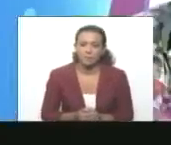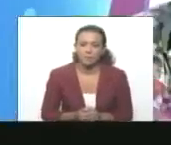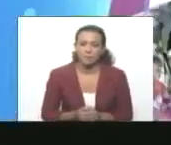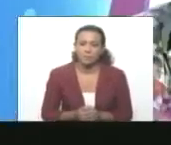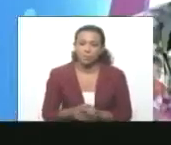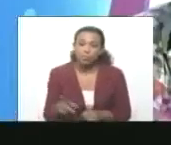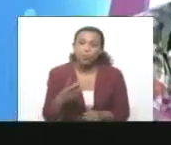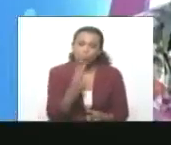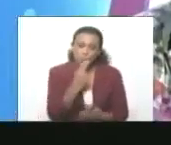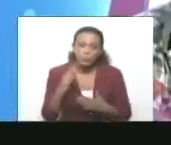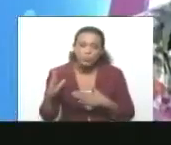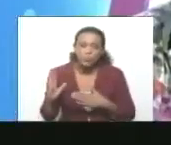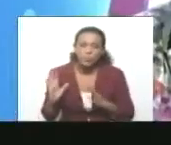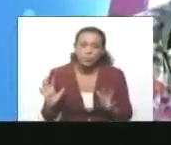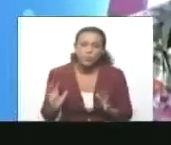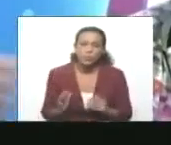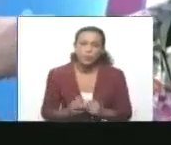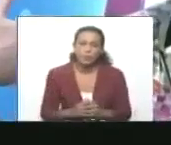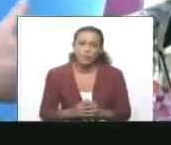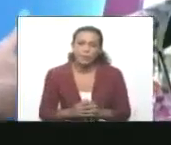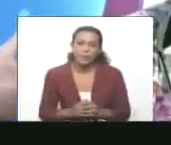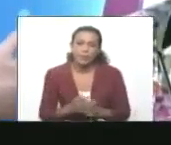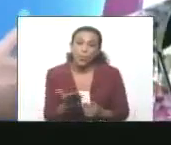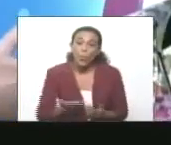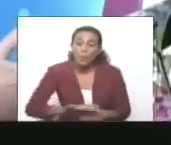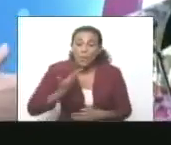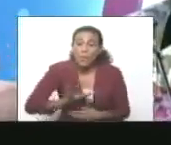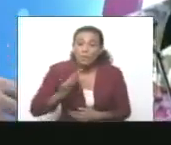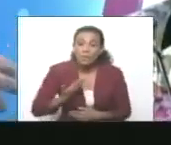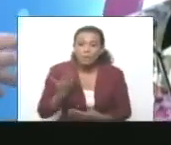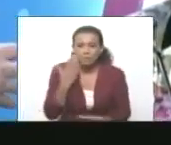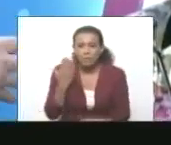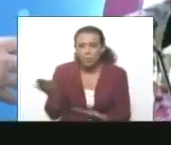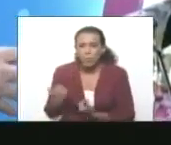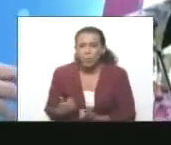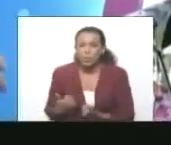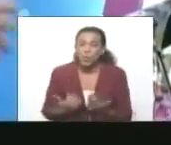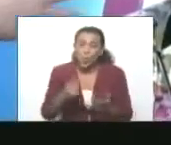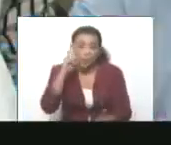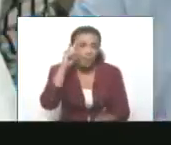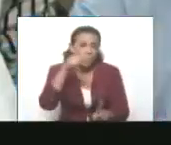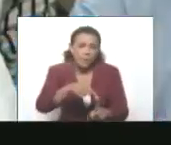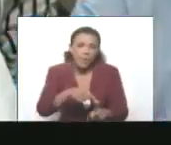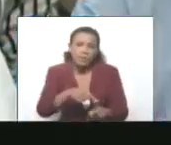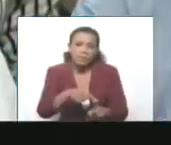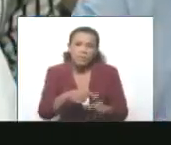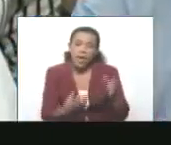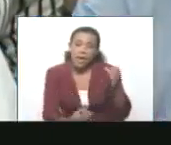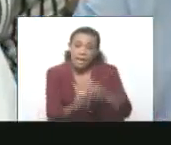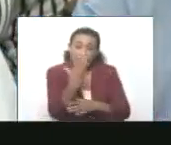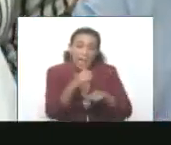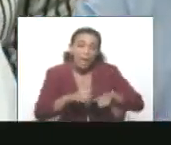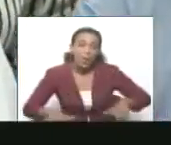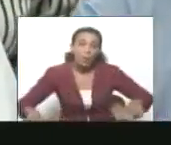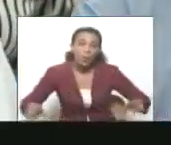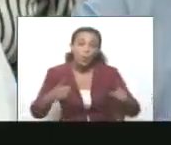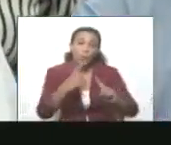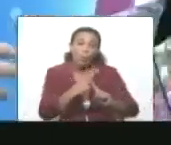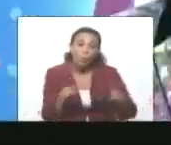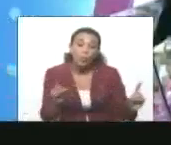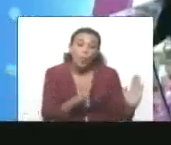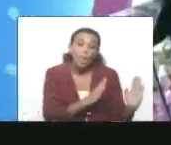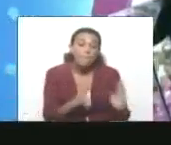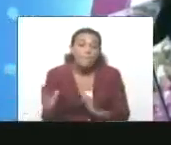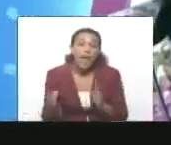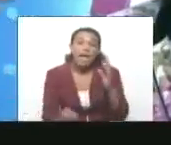Nos podemos cooperar en eso inmediatamente. Yo creo que es muy importante. Además, nos anunció Eduardo que uno de los propósitos de estos nuevos edificios, es por lo menos lo que está en plan,